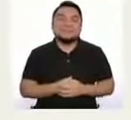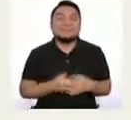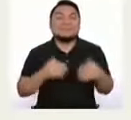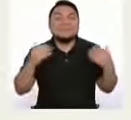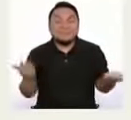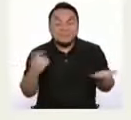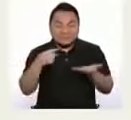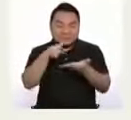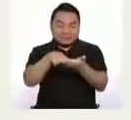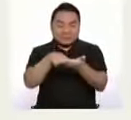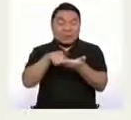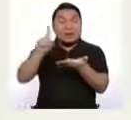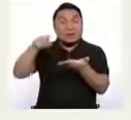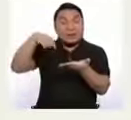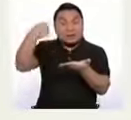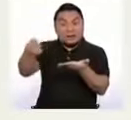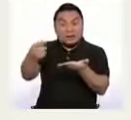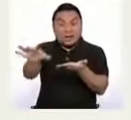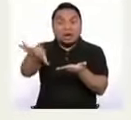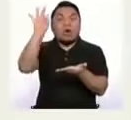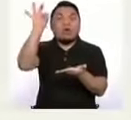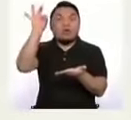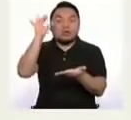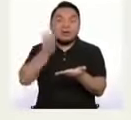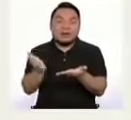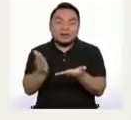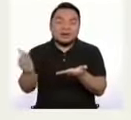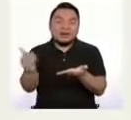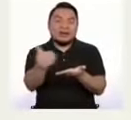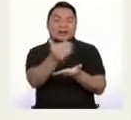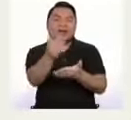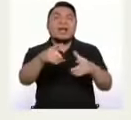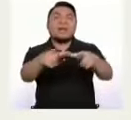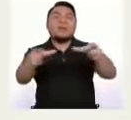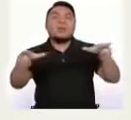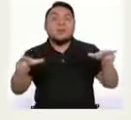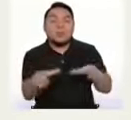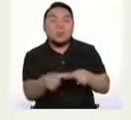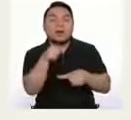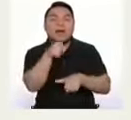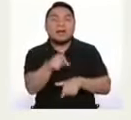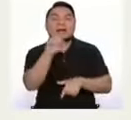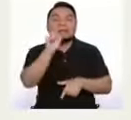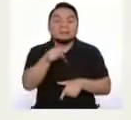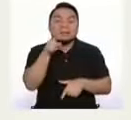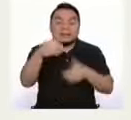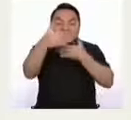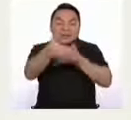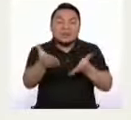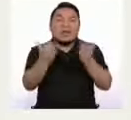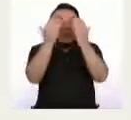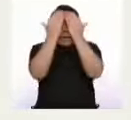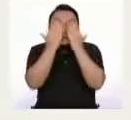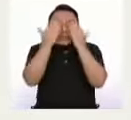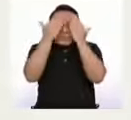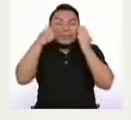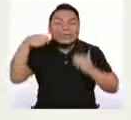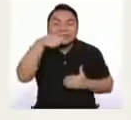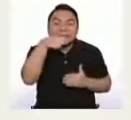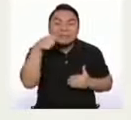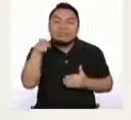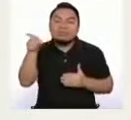Para la siguiente pista encontrar, al lugar donde te bañas y lavas la cara y dientes, debes